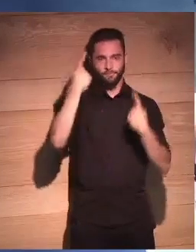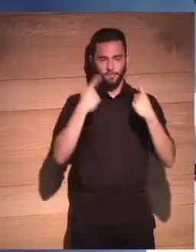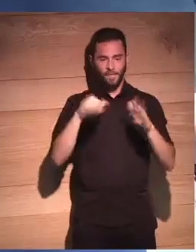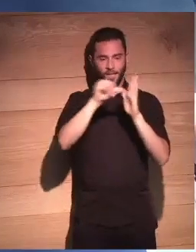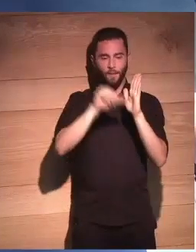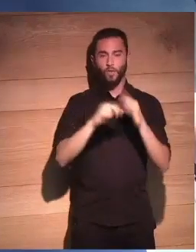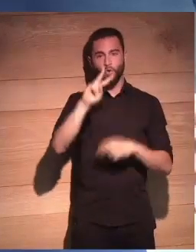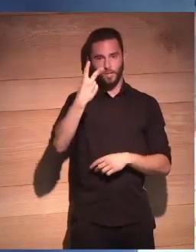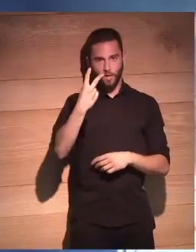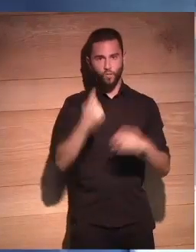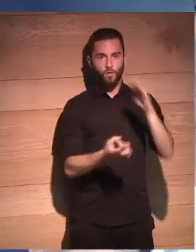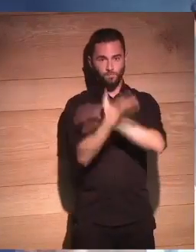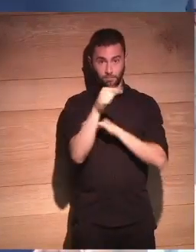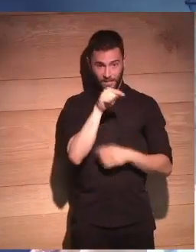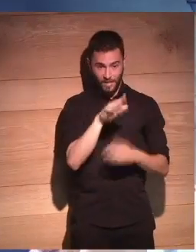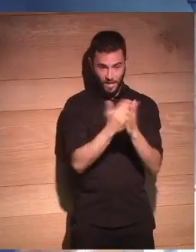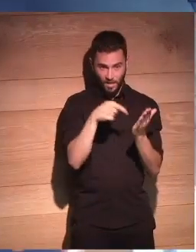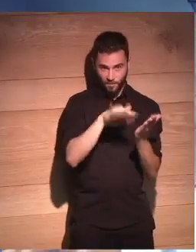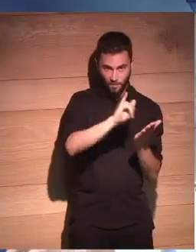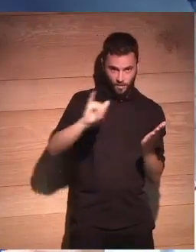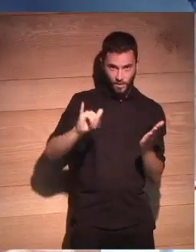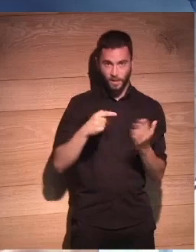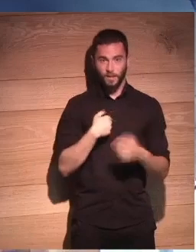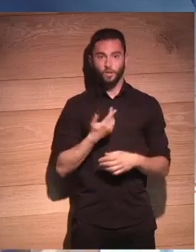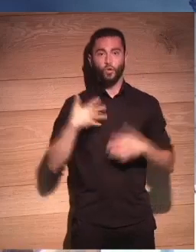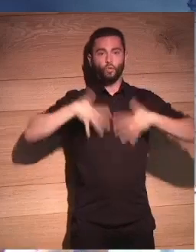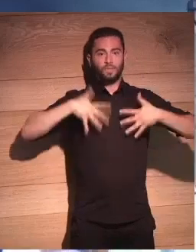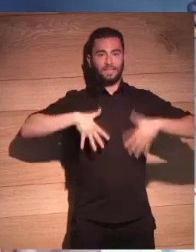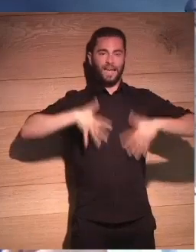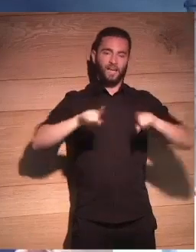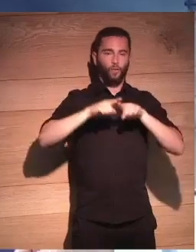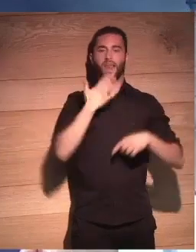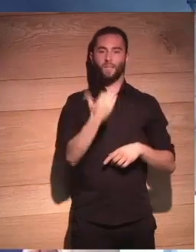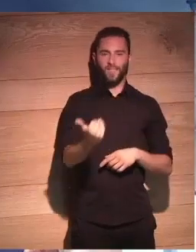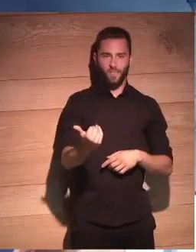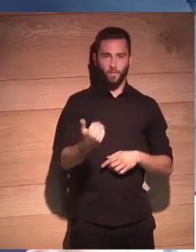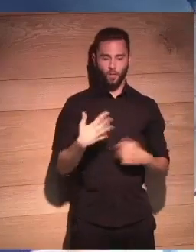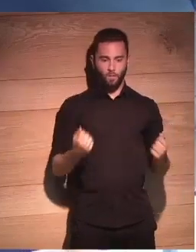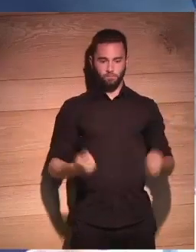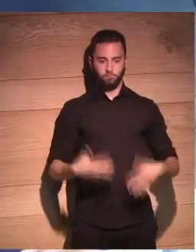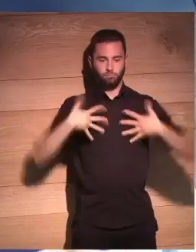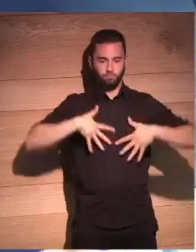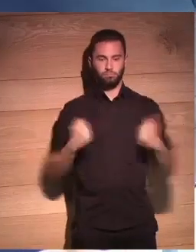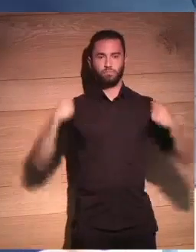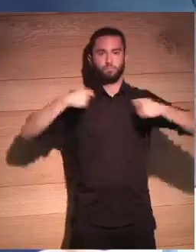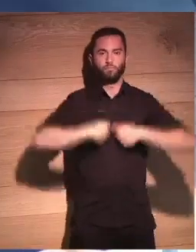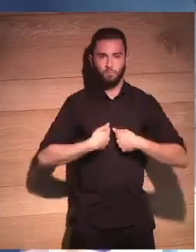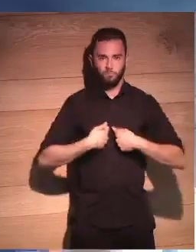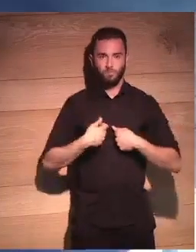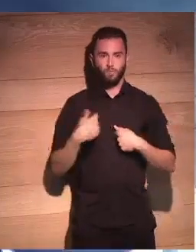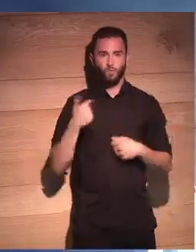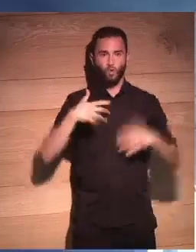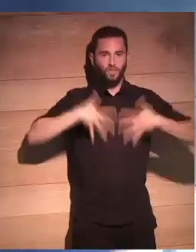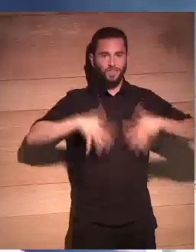segundo capítulo, es cuando fui a probar un traje de envejecimiento. Sí. Muy fuerte. Y no sé si seguramente yo no sabía lo que